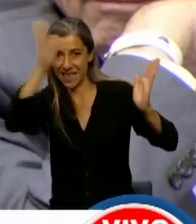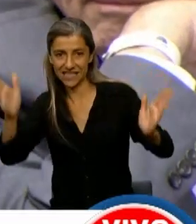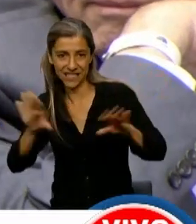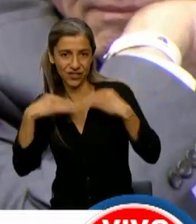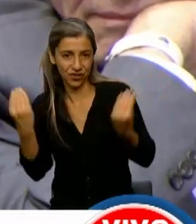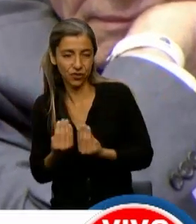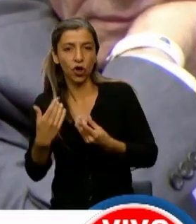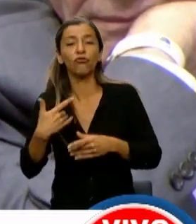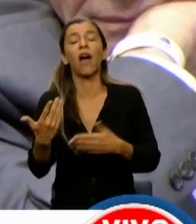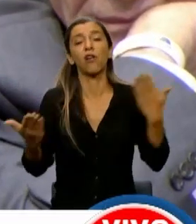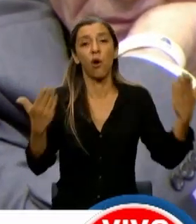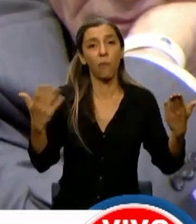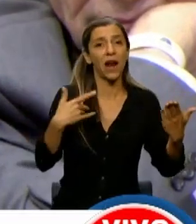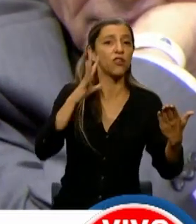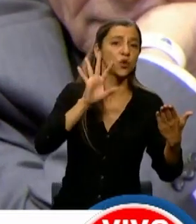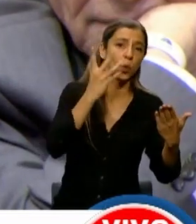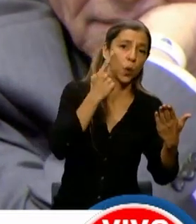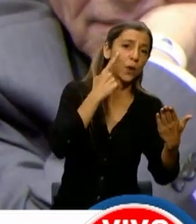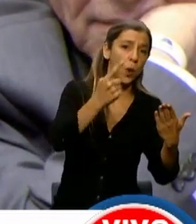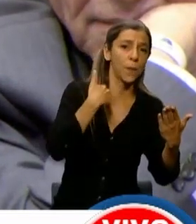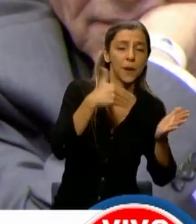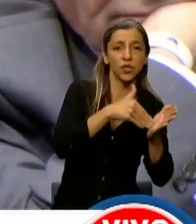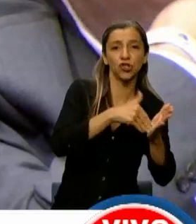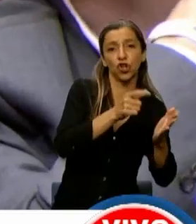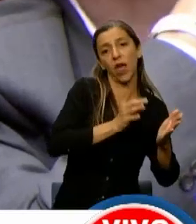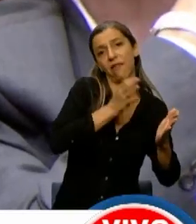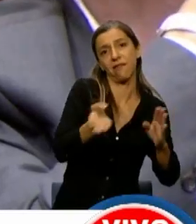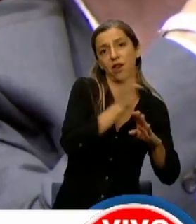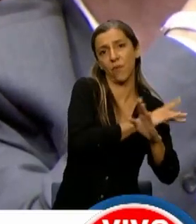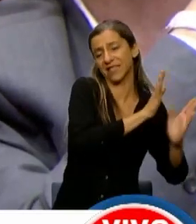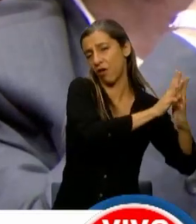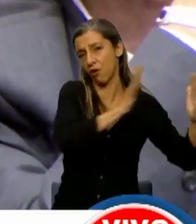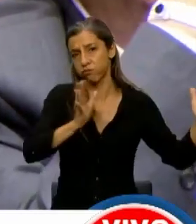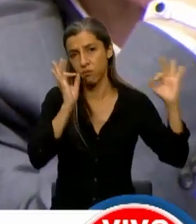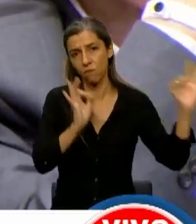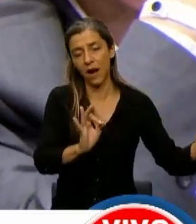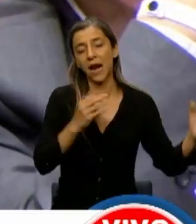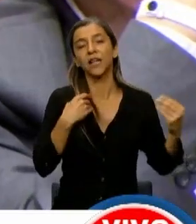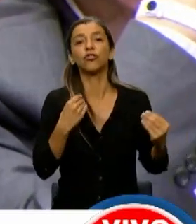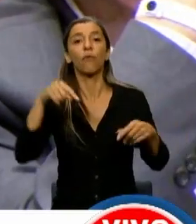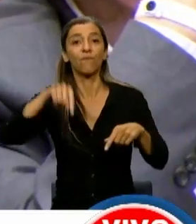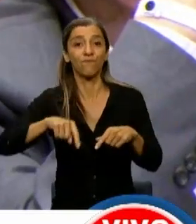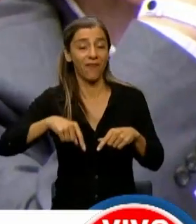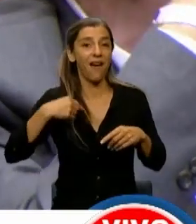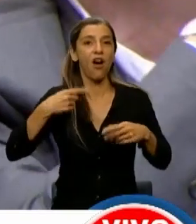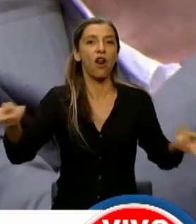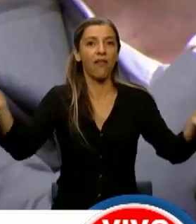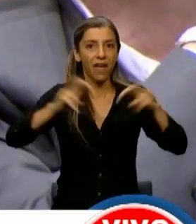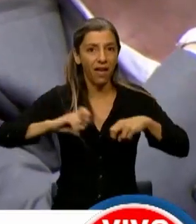frente a los 54.000 millones que fueron los de todo el año pasado. El superávit comercial está